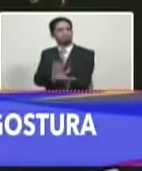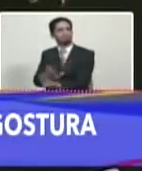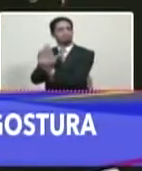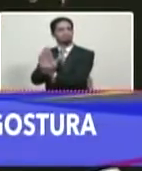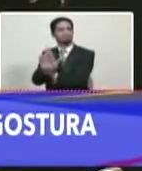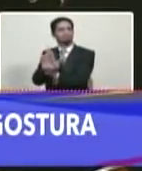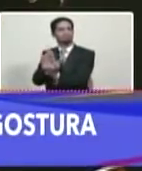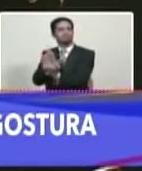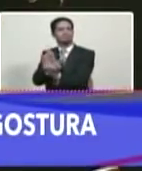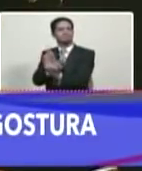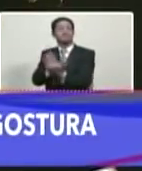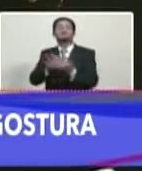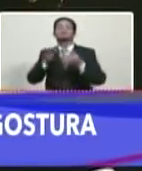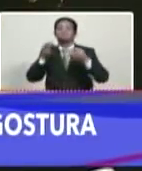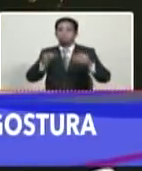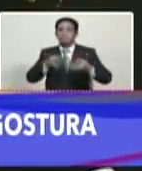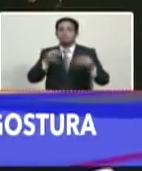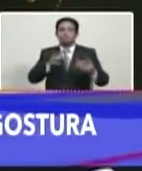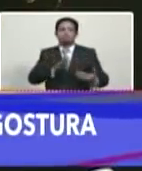Y siempre lo hacemos.